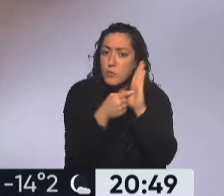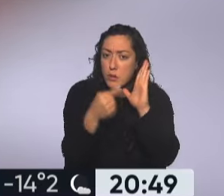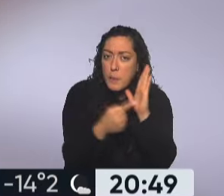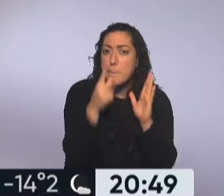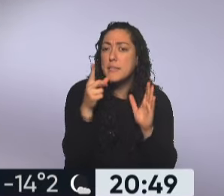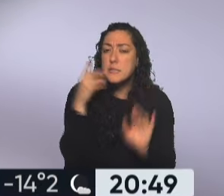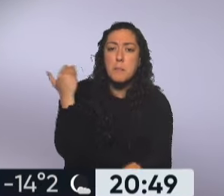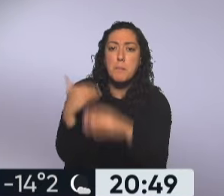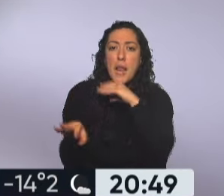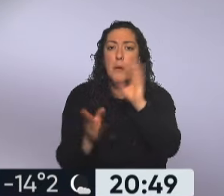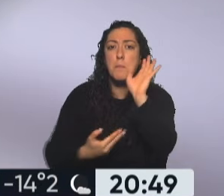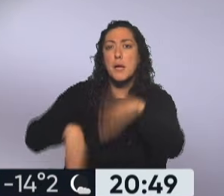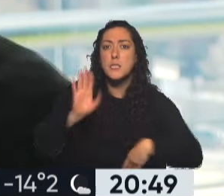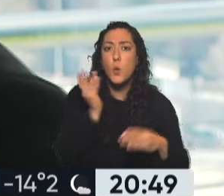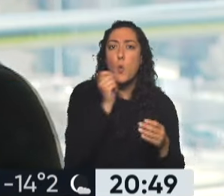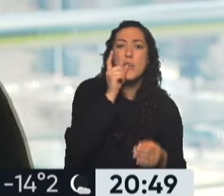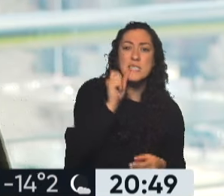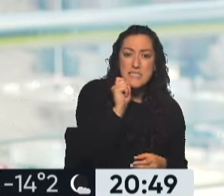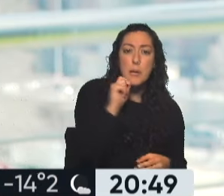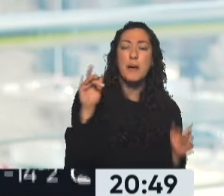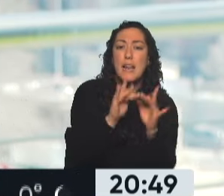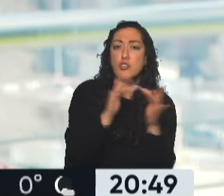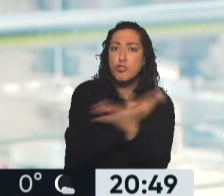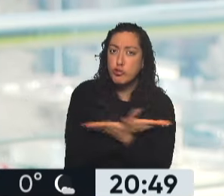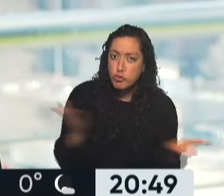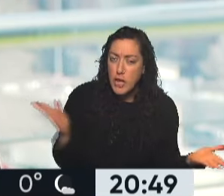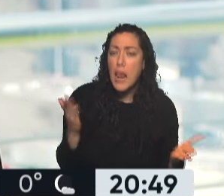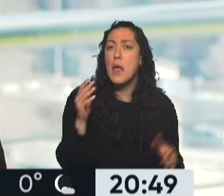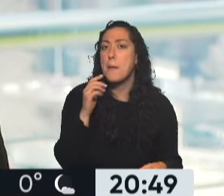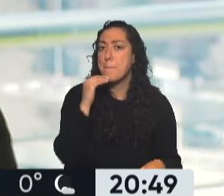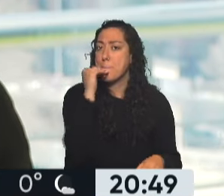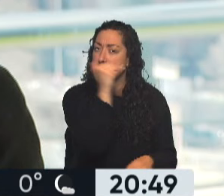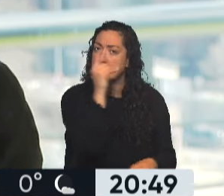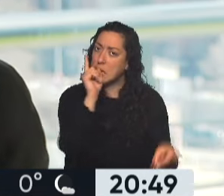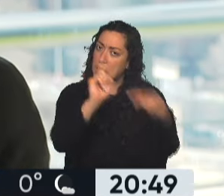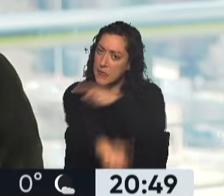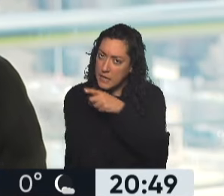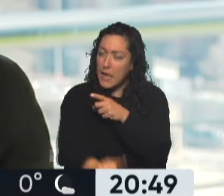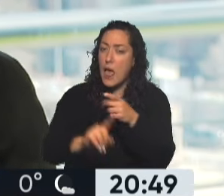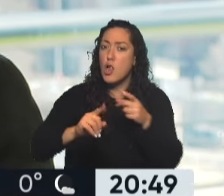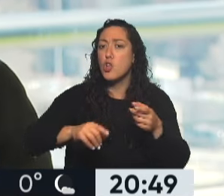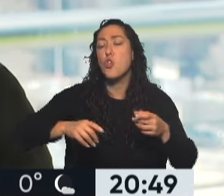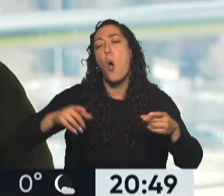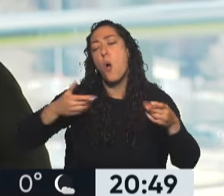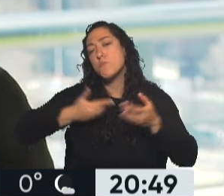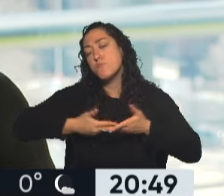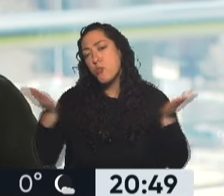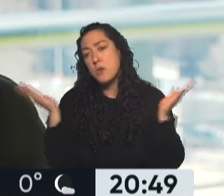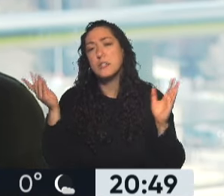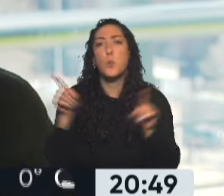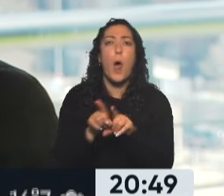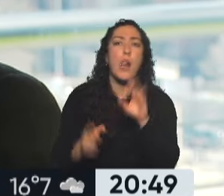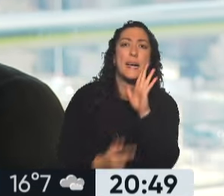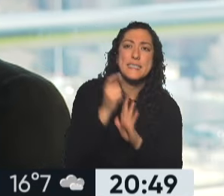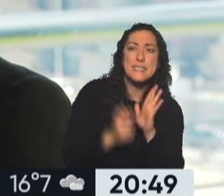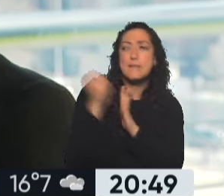por mail, por WhatsApp, por redes sociales, mensajes directos u ofrecimiento en publicaciones de Instagram, Facebook y cualquier